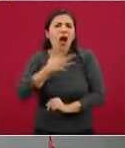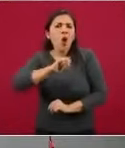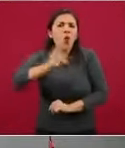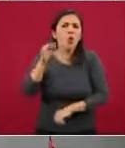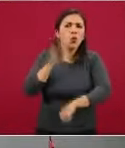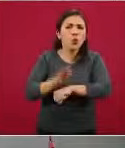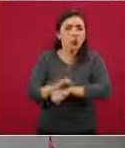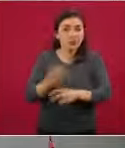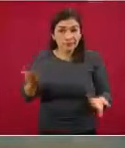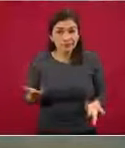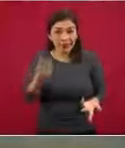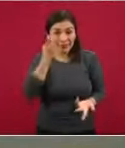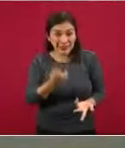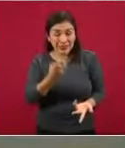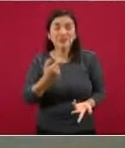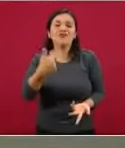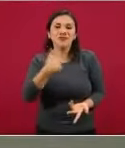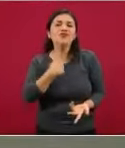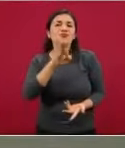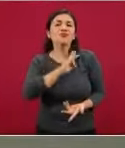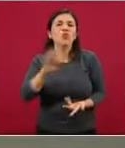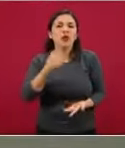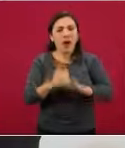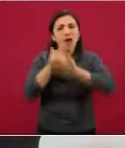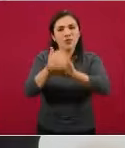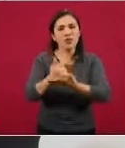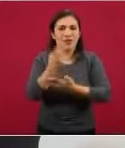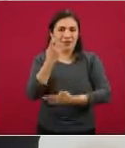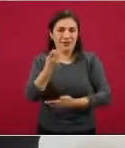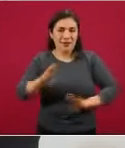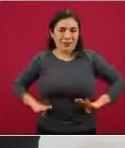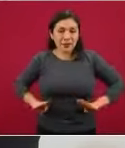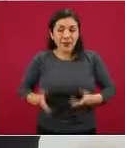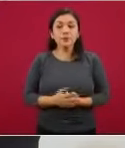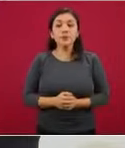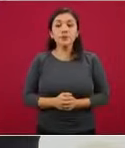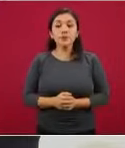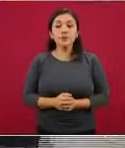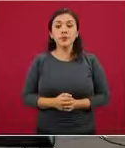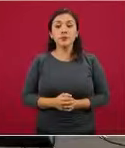donde podemos nosotros contribuir.